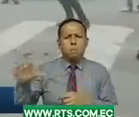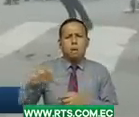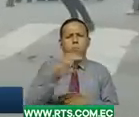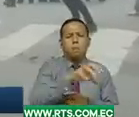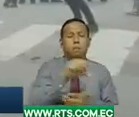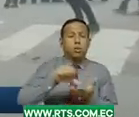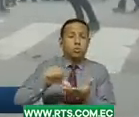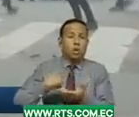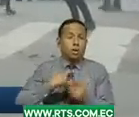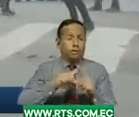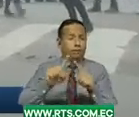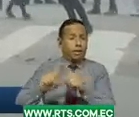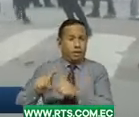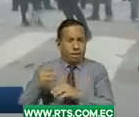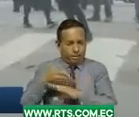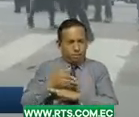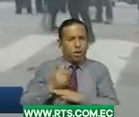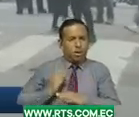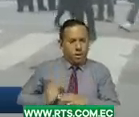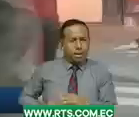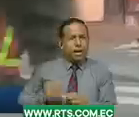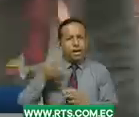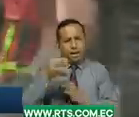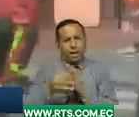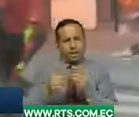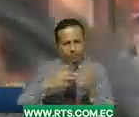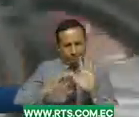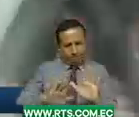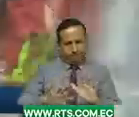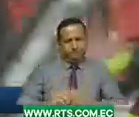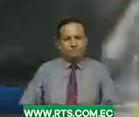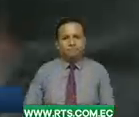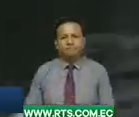ciudades. Los detalles enseguida.